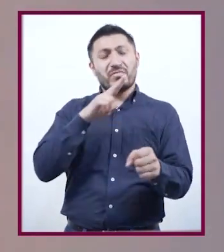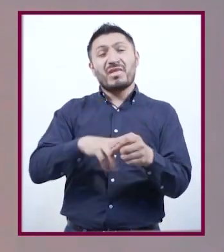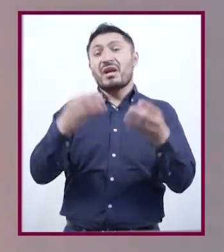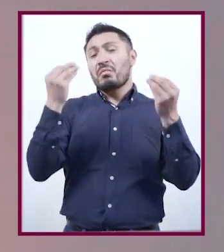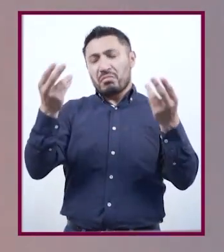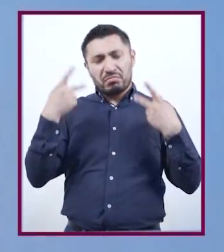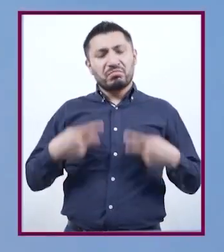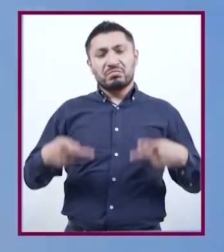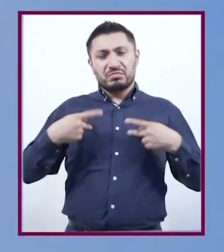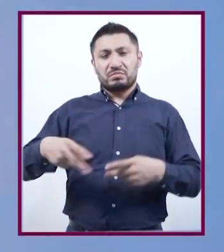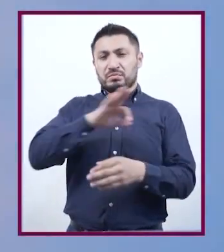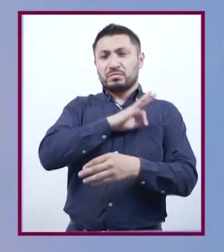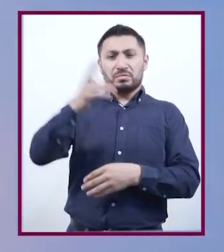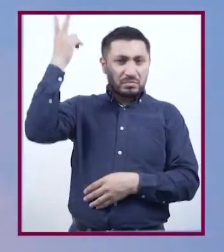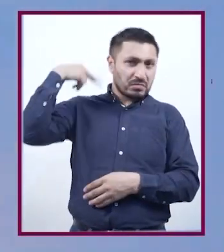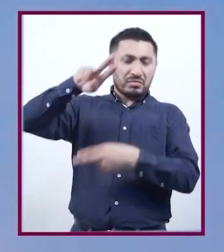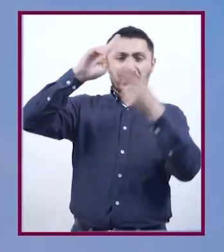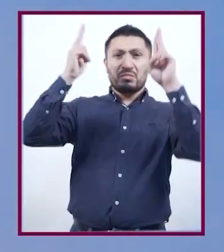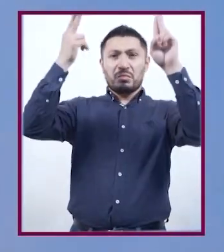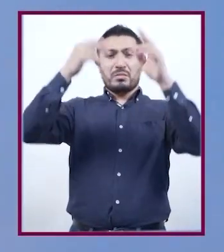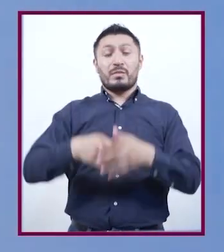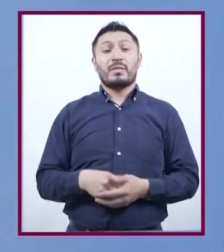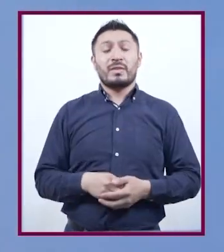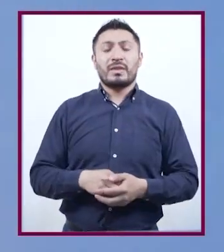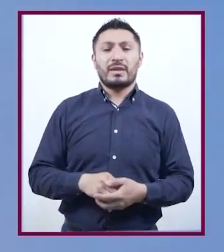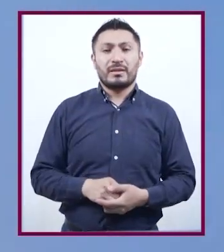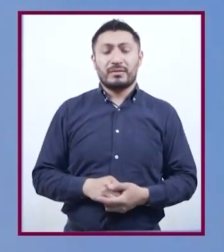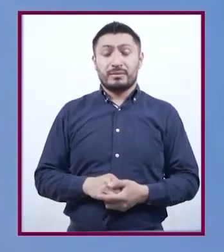vida cotidiana de miles de personas.